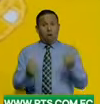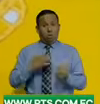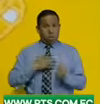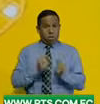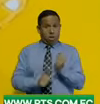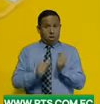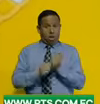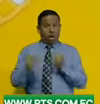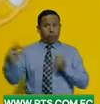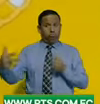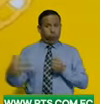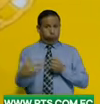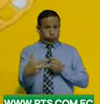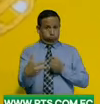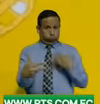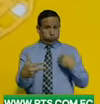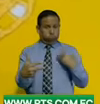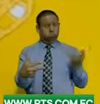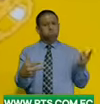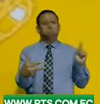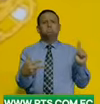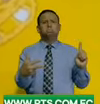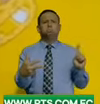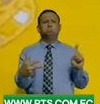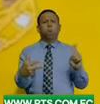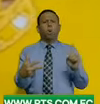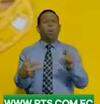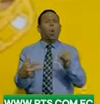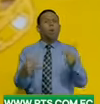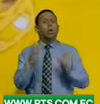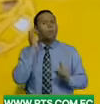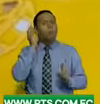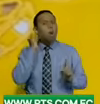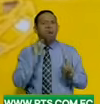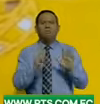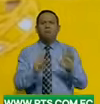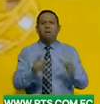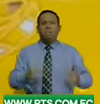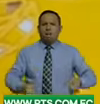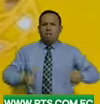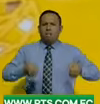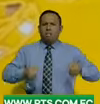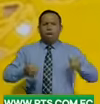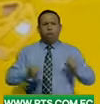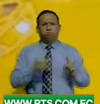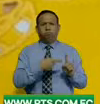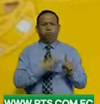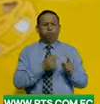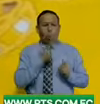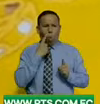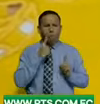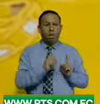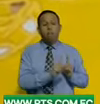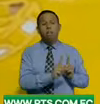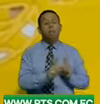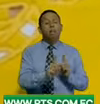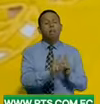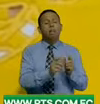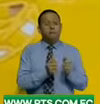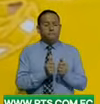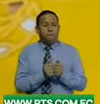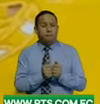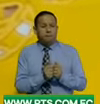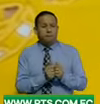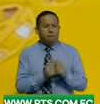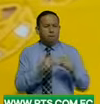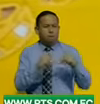fue a buscar, él siguió a una señora que llevaba 6 maletas. Con el móvil escribía y como que coge las